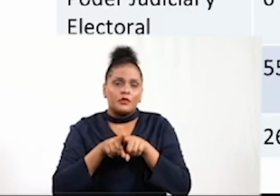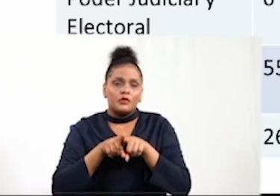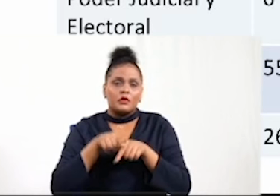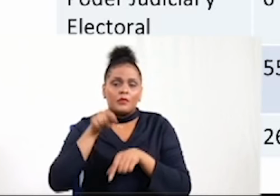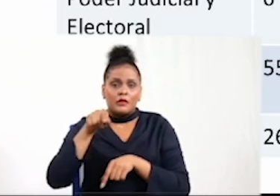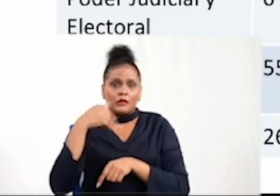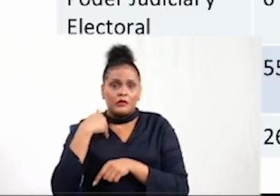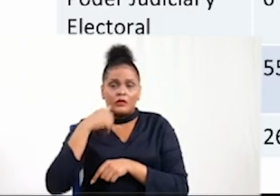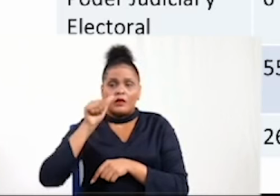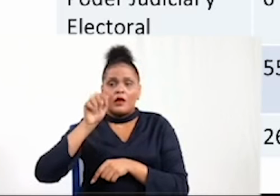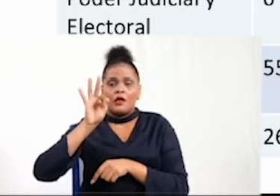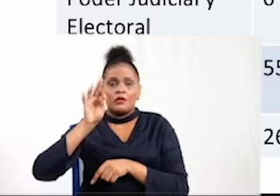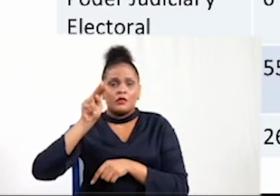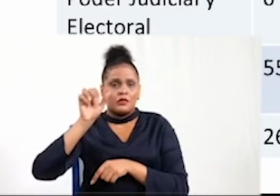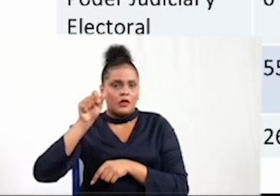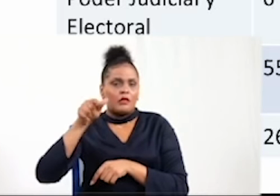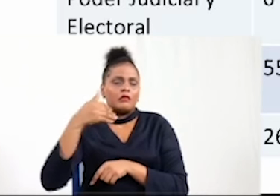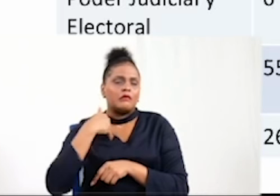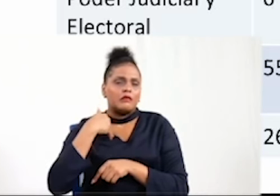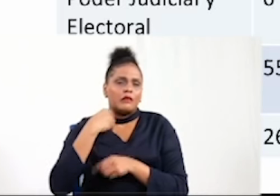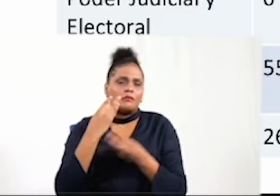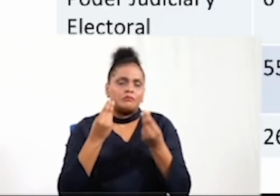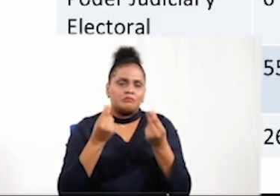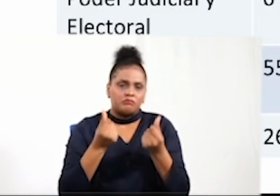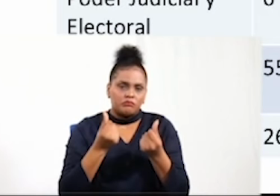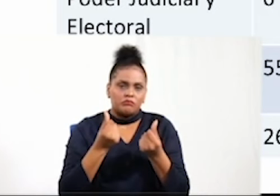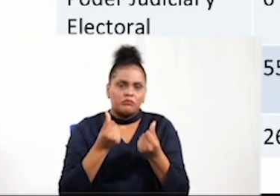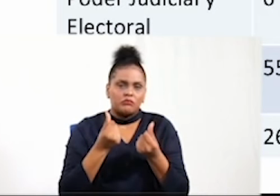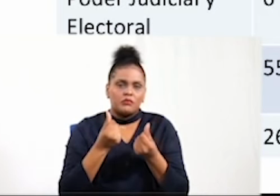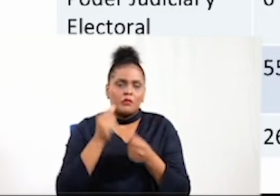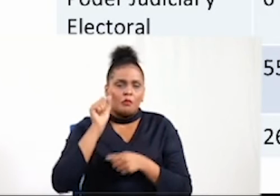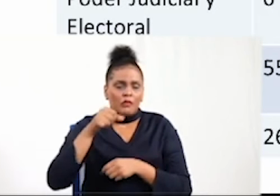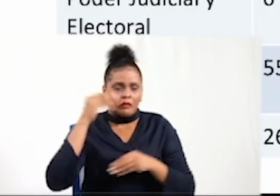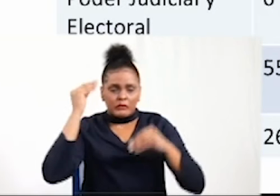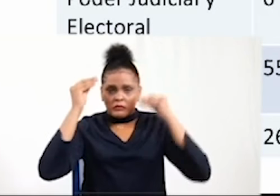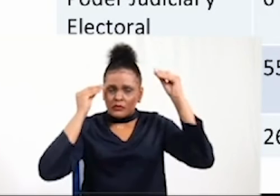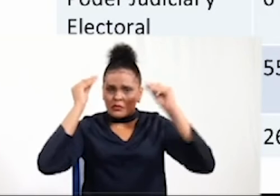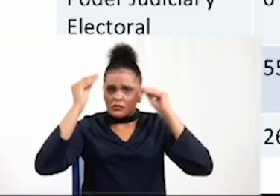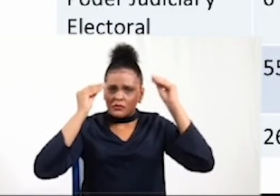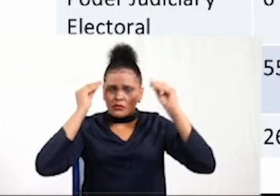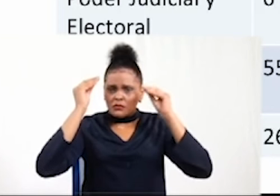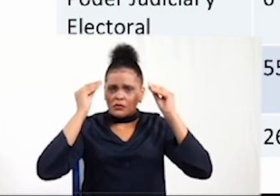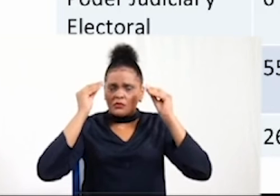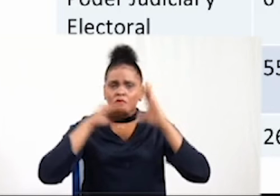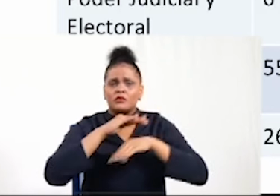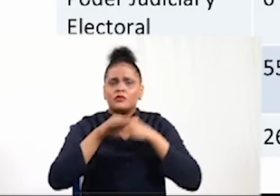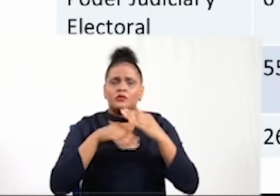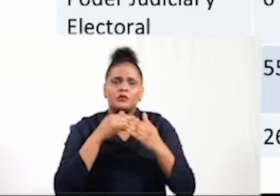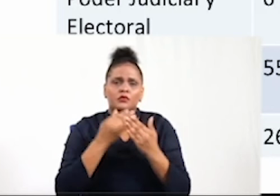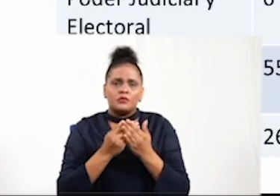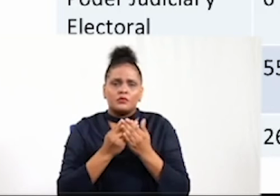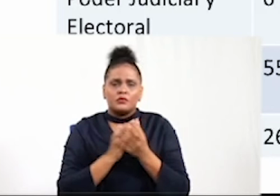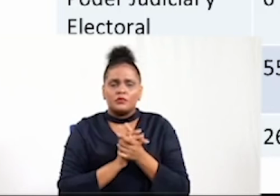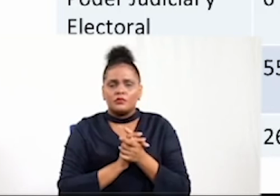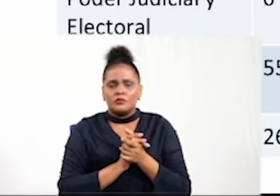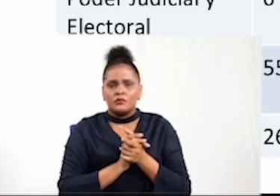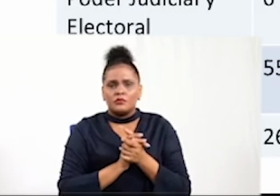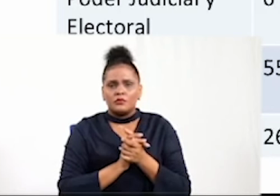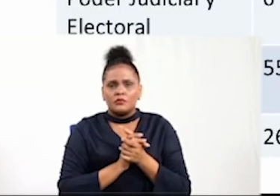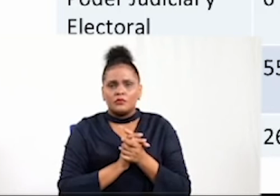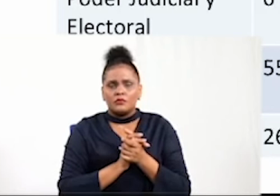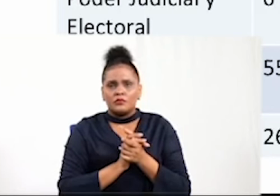tener brinda este dato justamente para que pueda también ser analizado es diferente perspectivas pero el dato es ese